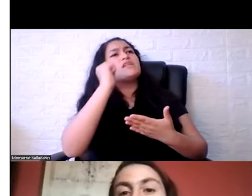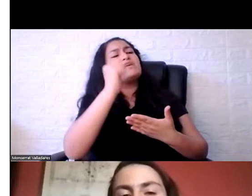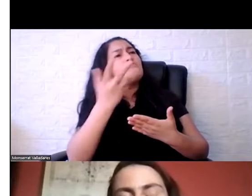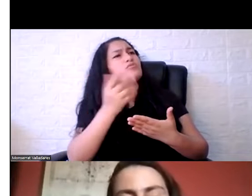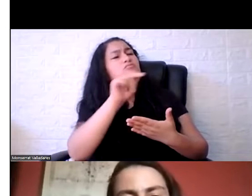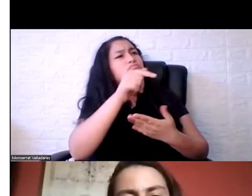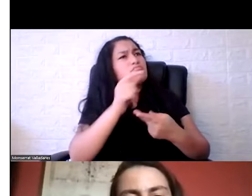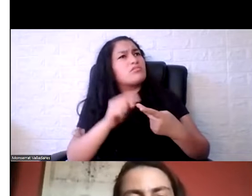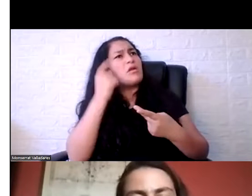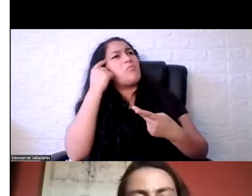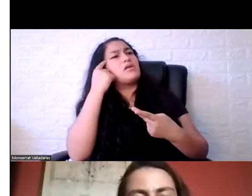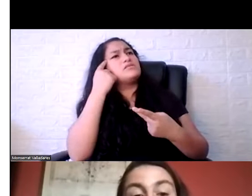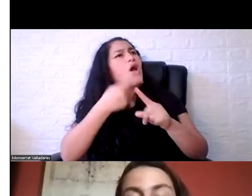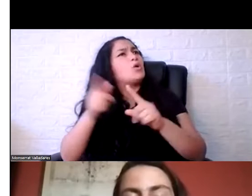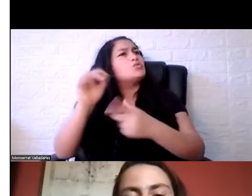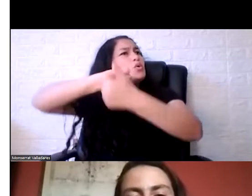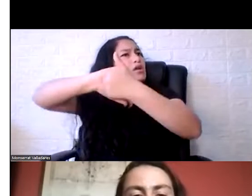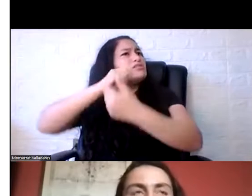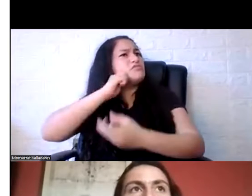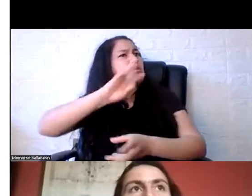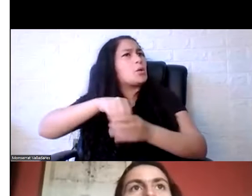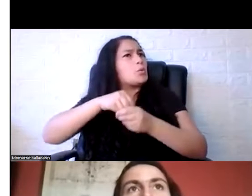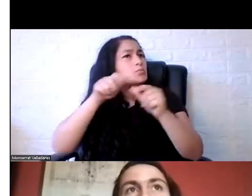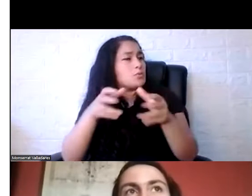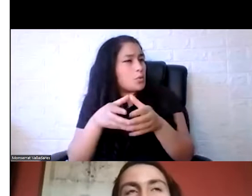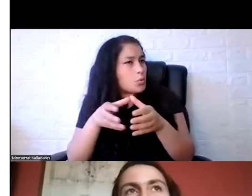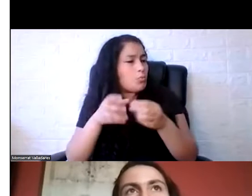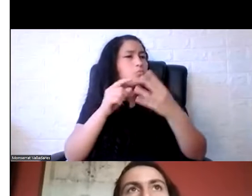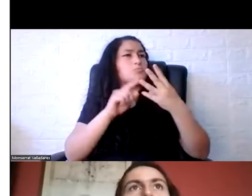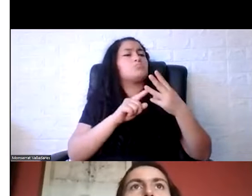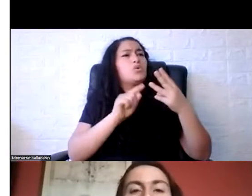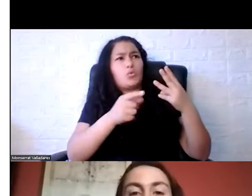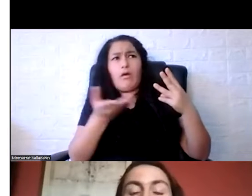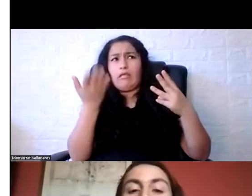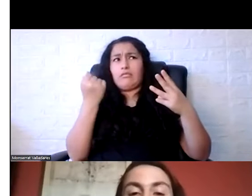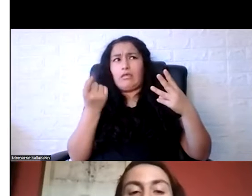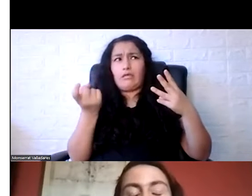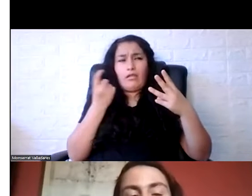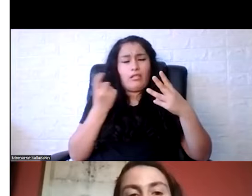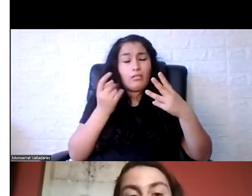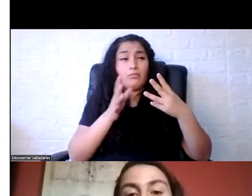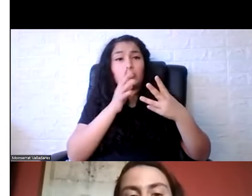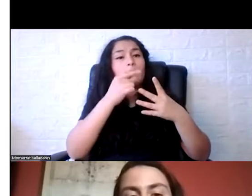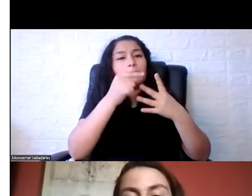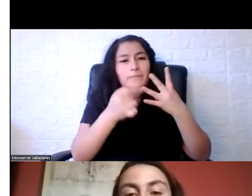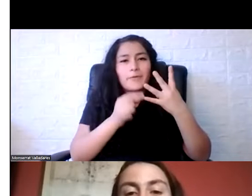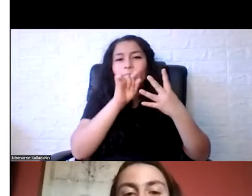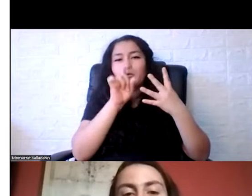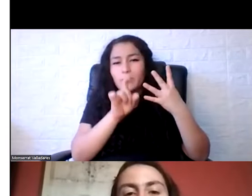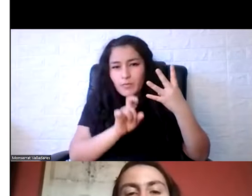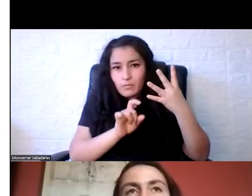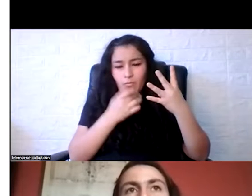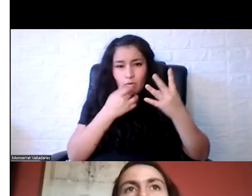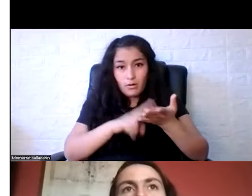otros géneros, ¿no es cierto?, en los grupos en los que participa, has sufrido amenaza. Y si bien muchas se ven amenazadas, se